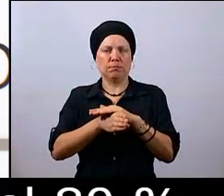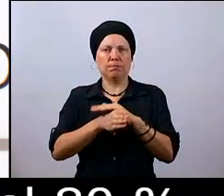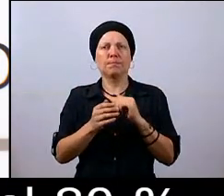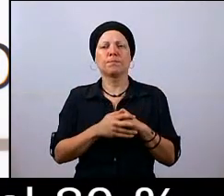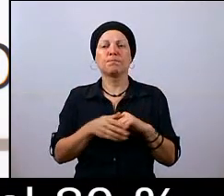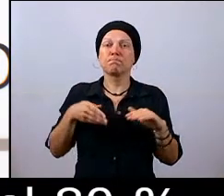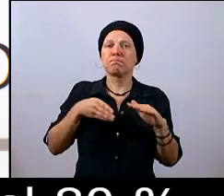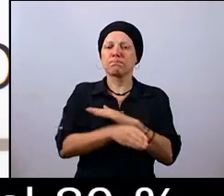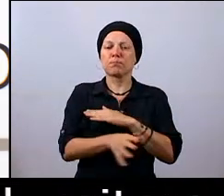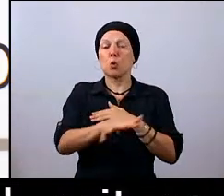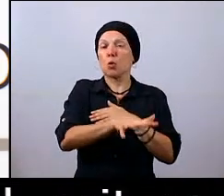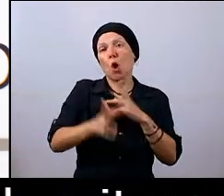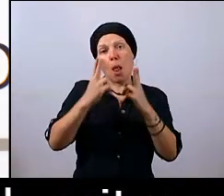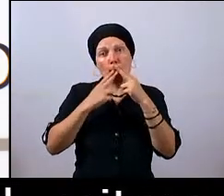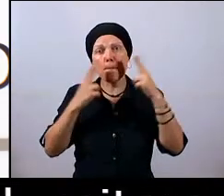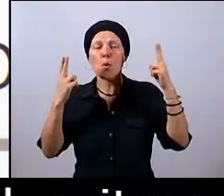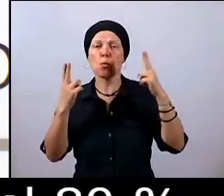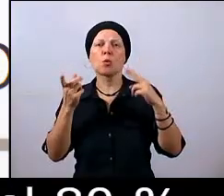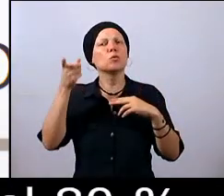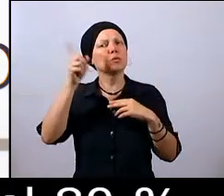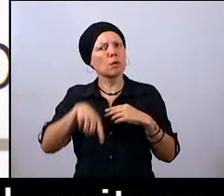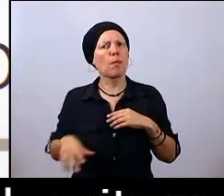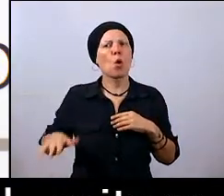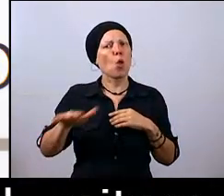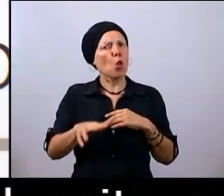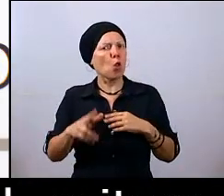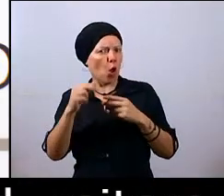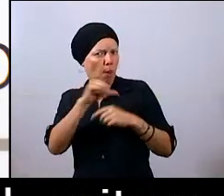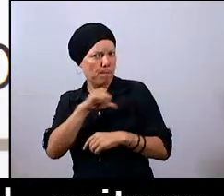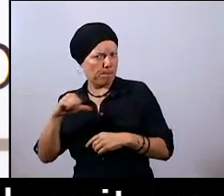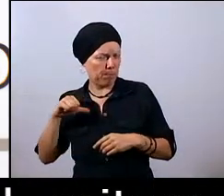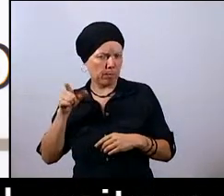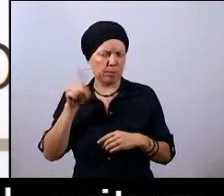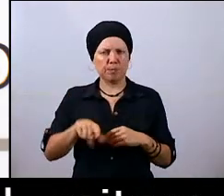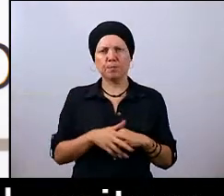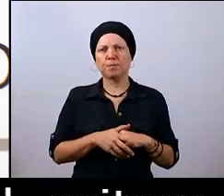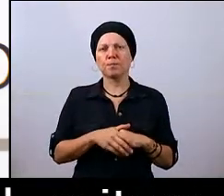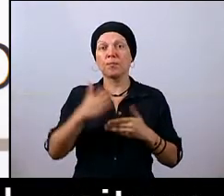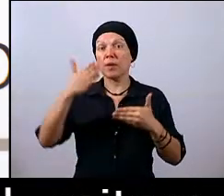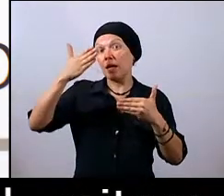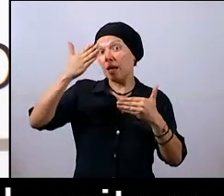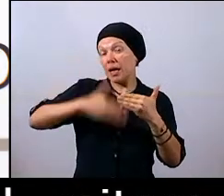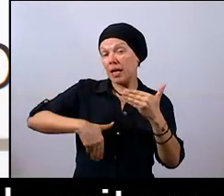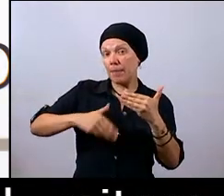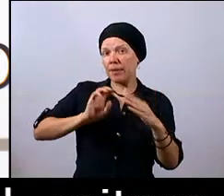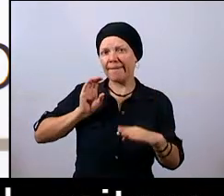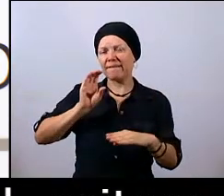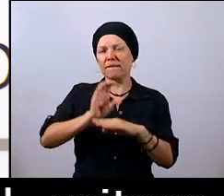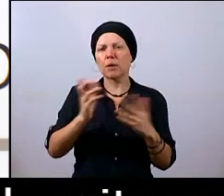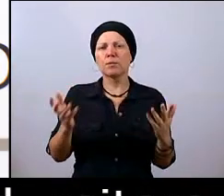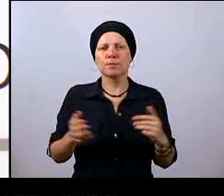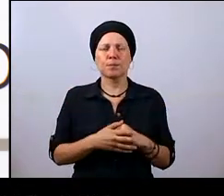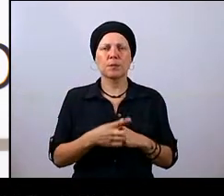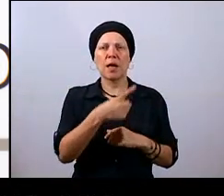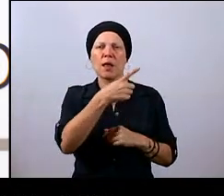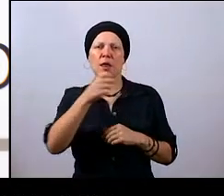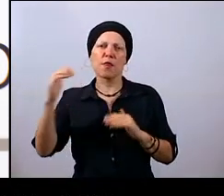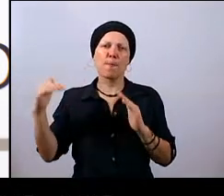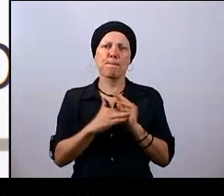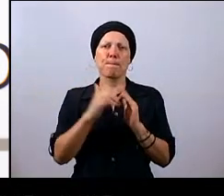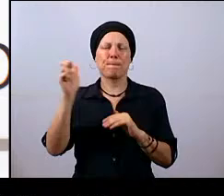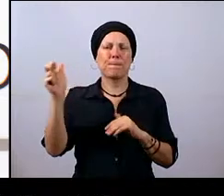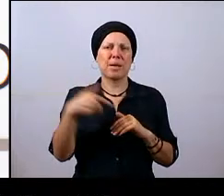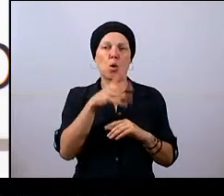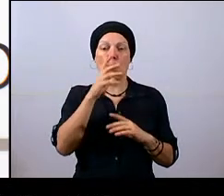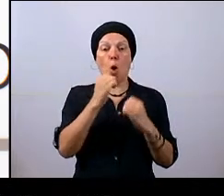en esos espacios públicos y también en espacios privados, con un límite de financiación de 100.000 euros